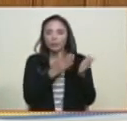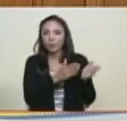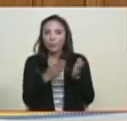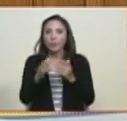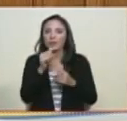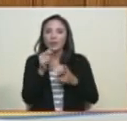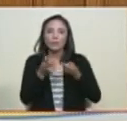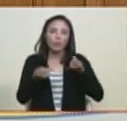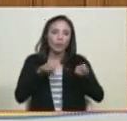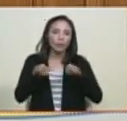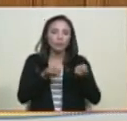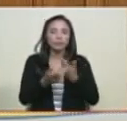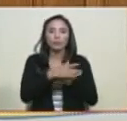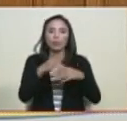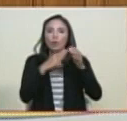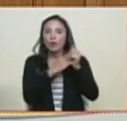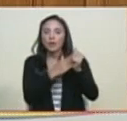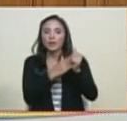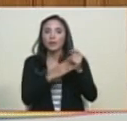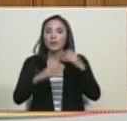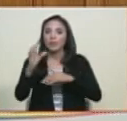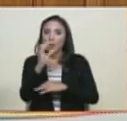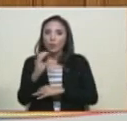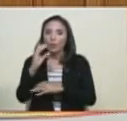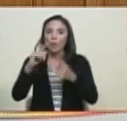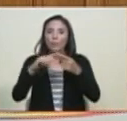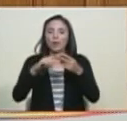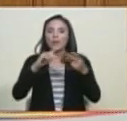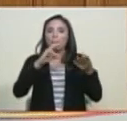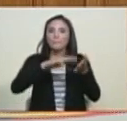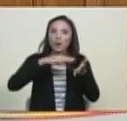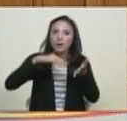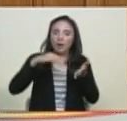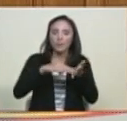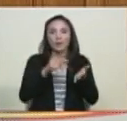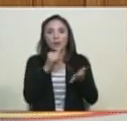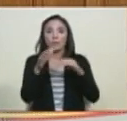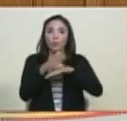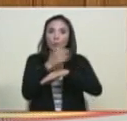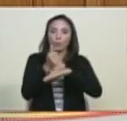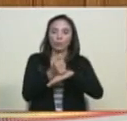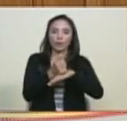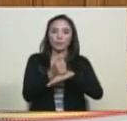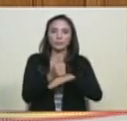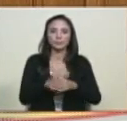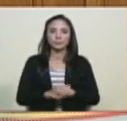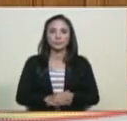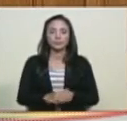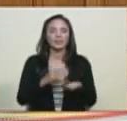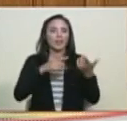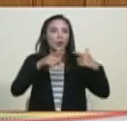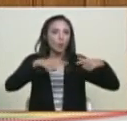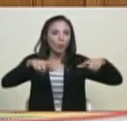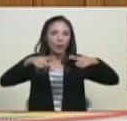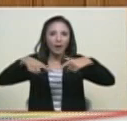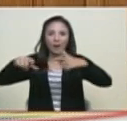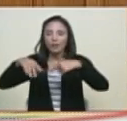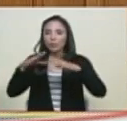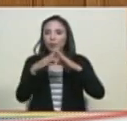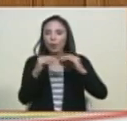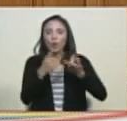quienes dirigieron desde Colombia y desde Miami, está identificado el lugar donde